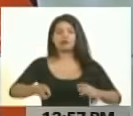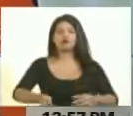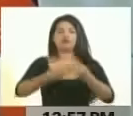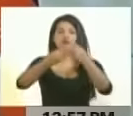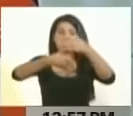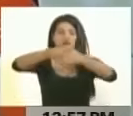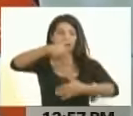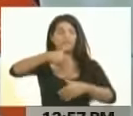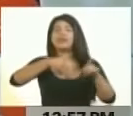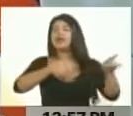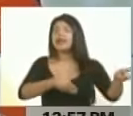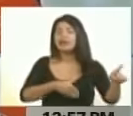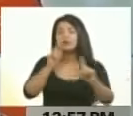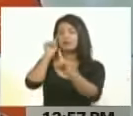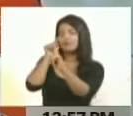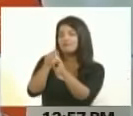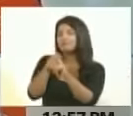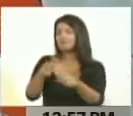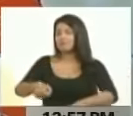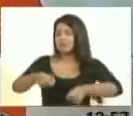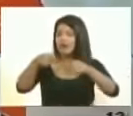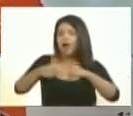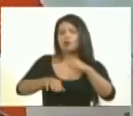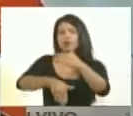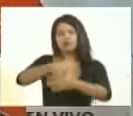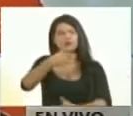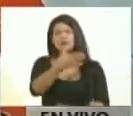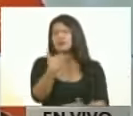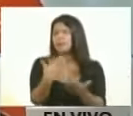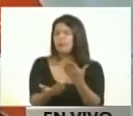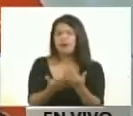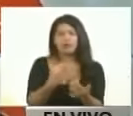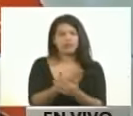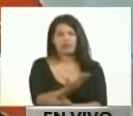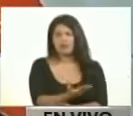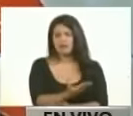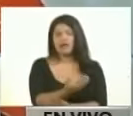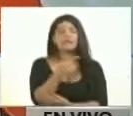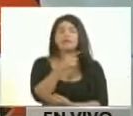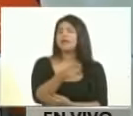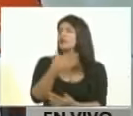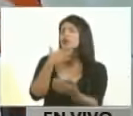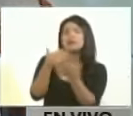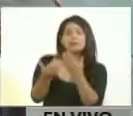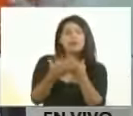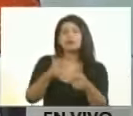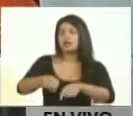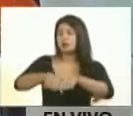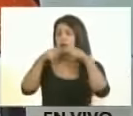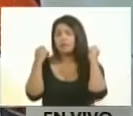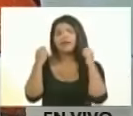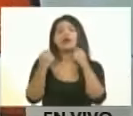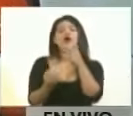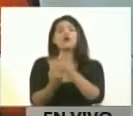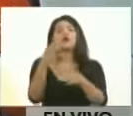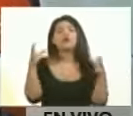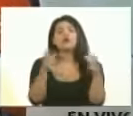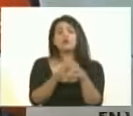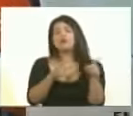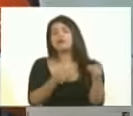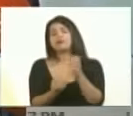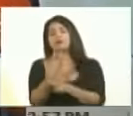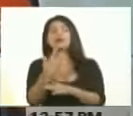les importa destruir el Mercosur. No les importa destruir un organismo fundado por ellos si